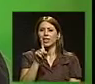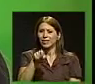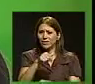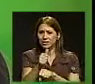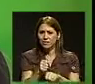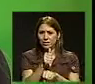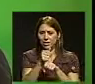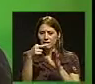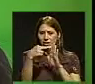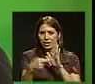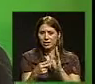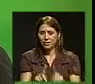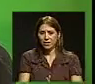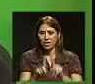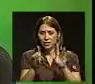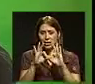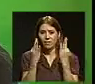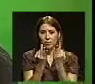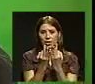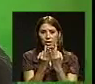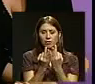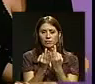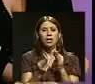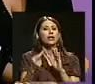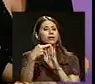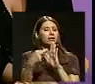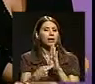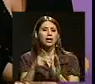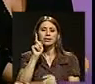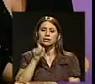familia? Las reglas tienen que ser siempre